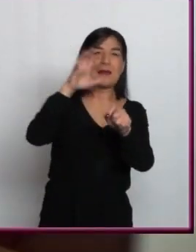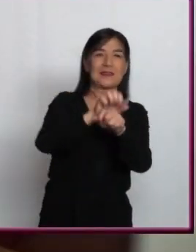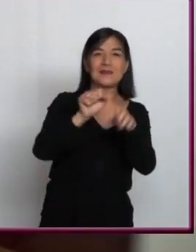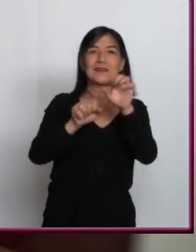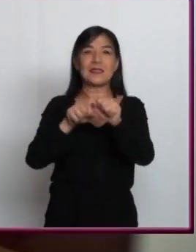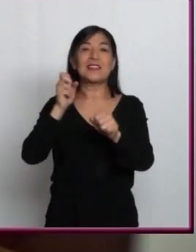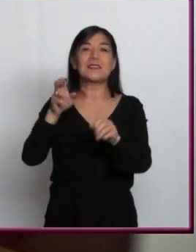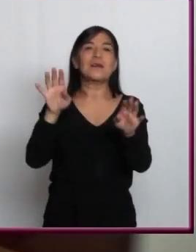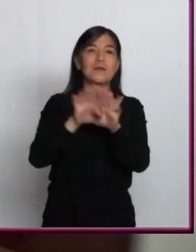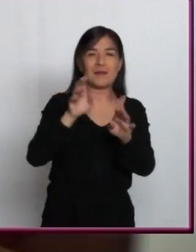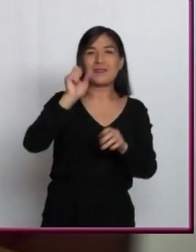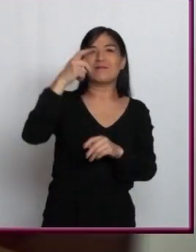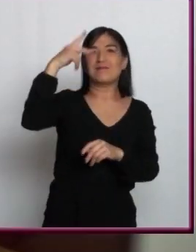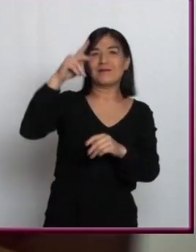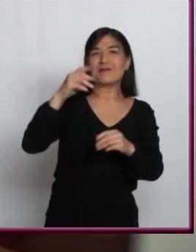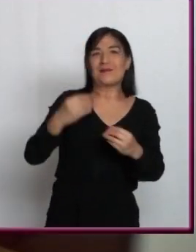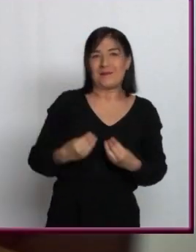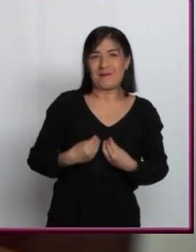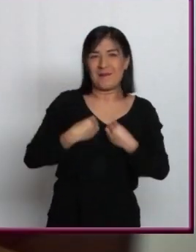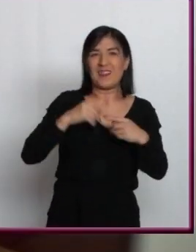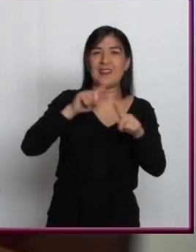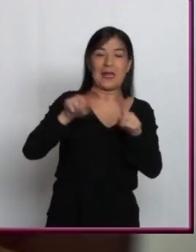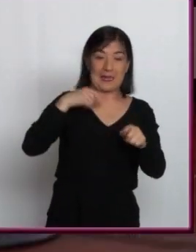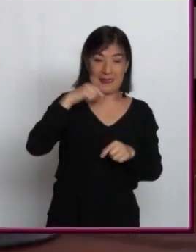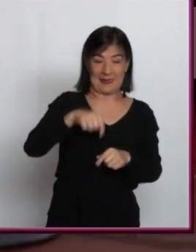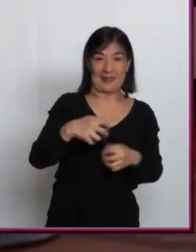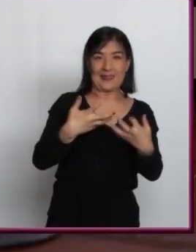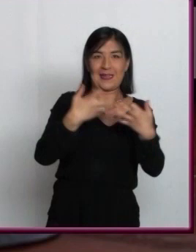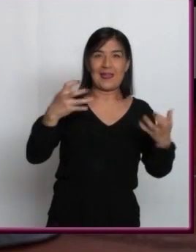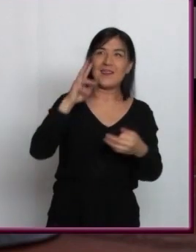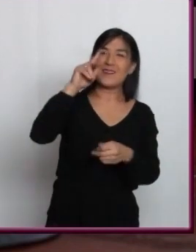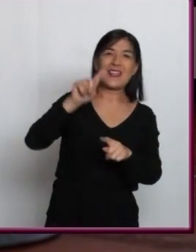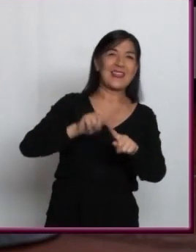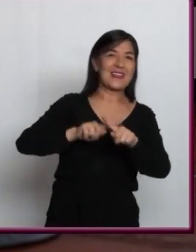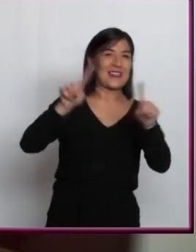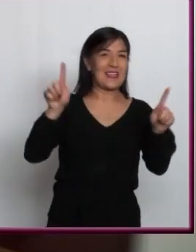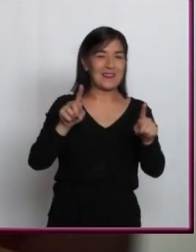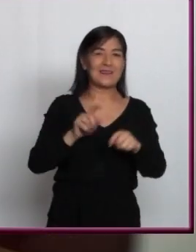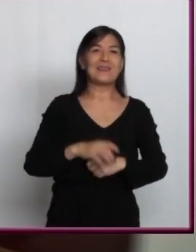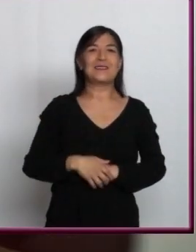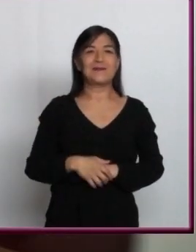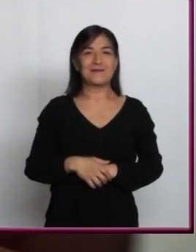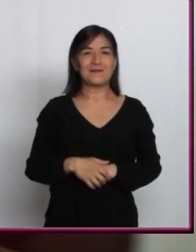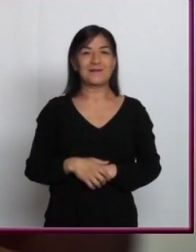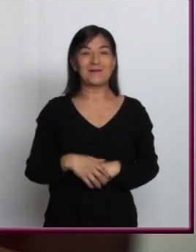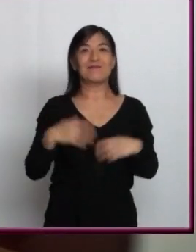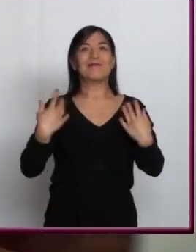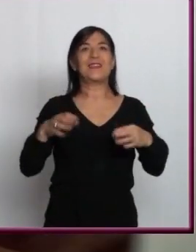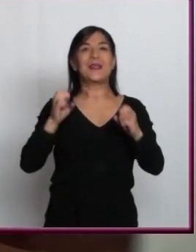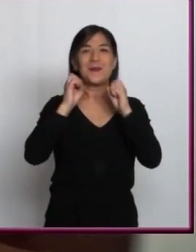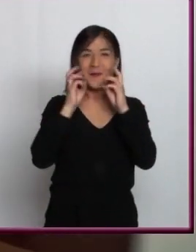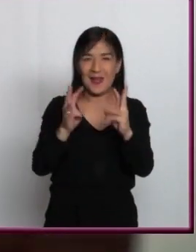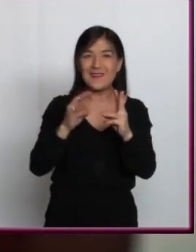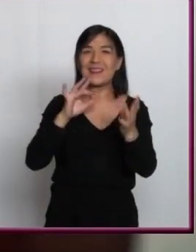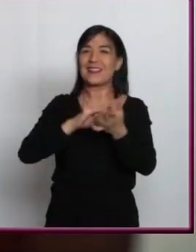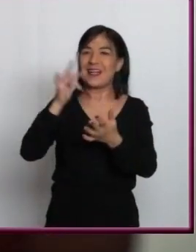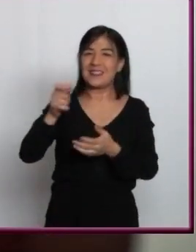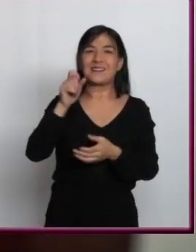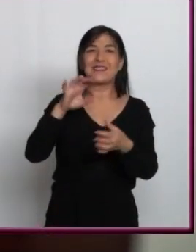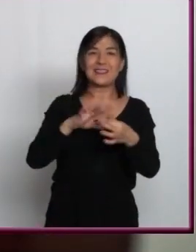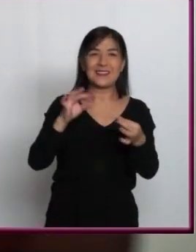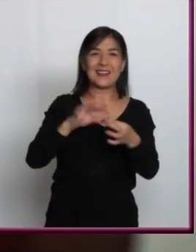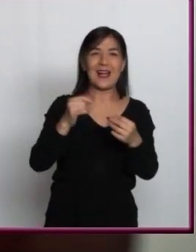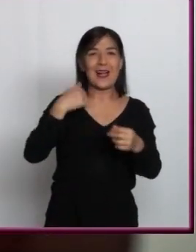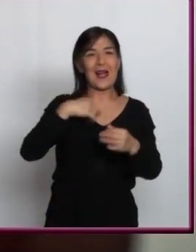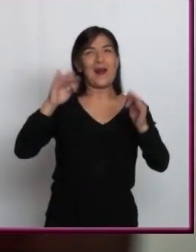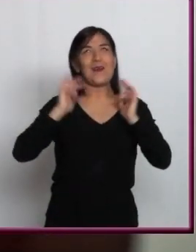vida, y la vida como nosotros la conocemos aquí en la Tierra ya tendría que ser diferente si es que aún sigue existiendo. Oh, pues muchas gracias, al menos nos